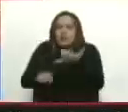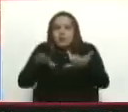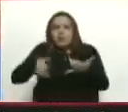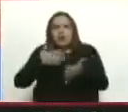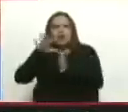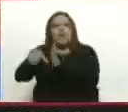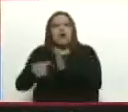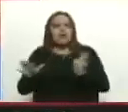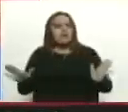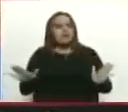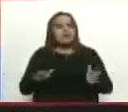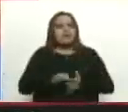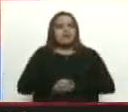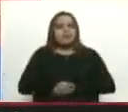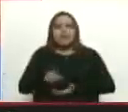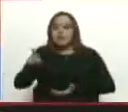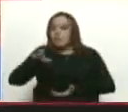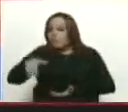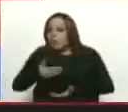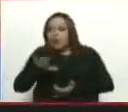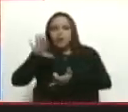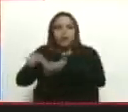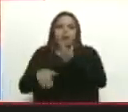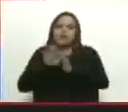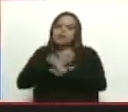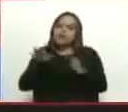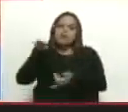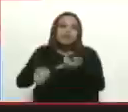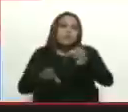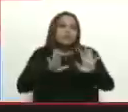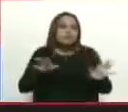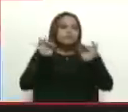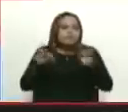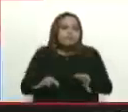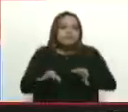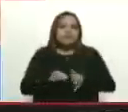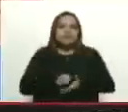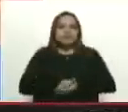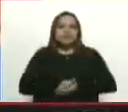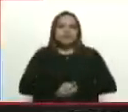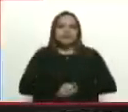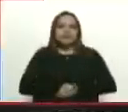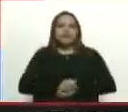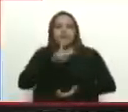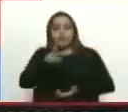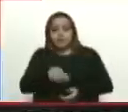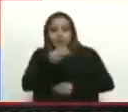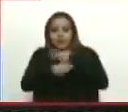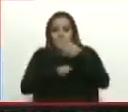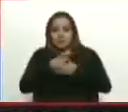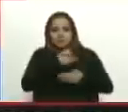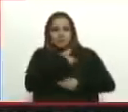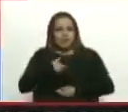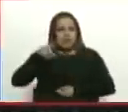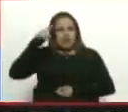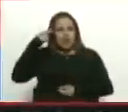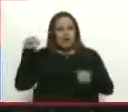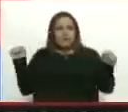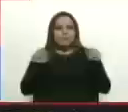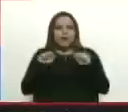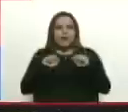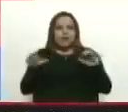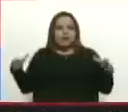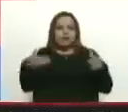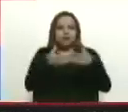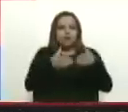robar. Lo último que se van a poder robar. Además, se está realizando, queremos recordar, en Mérida, Congreso